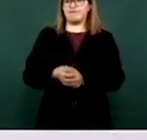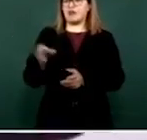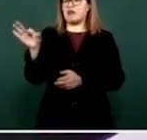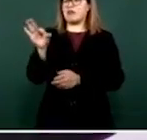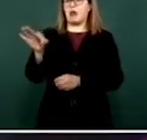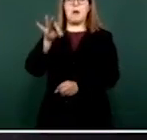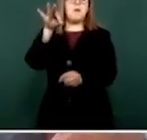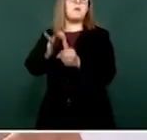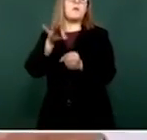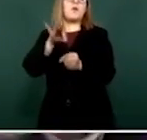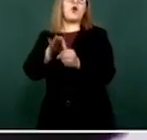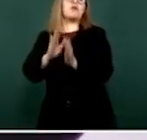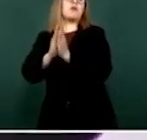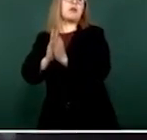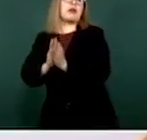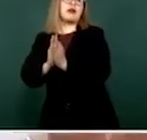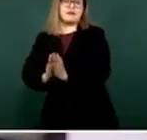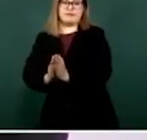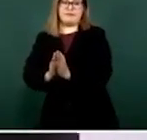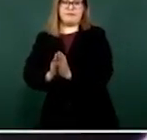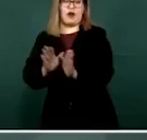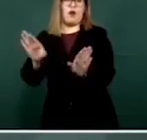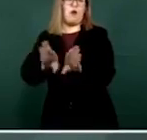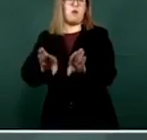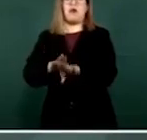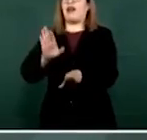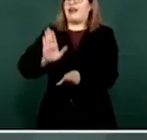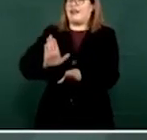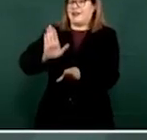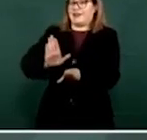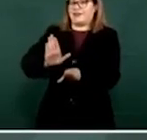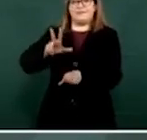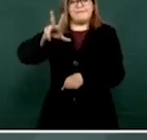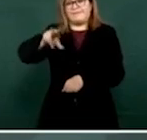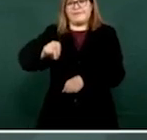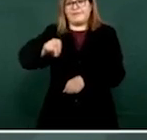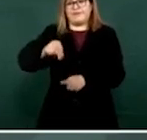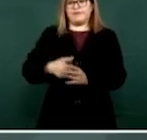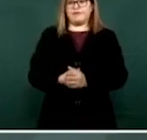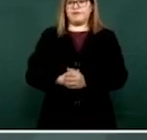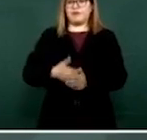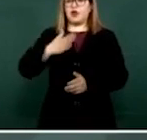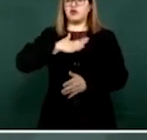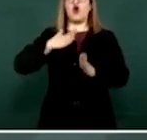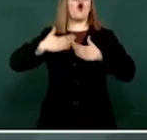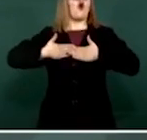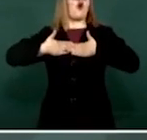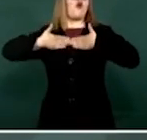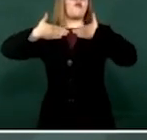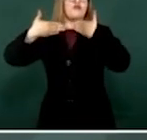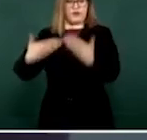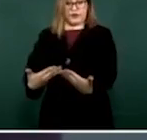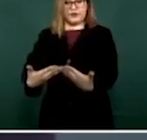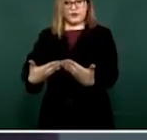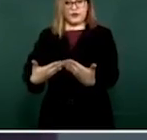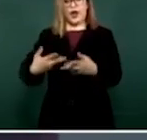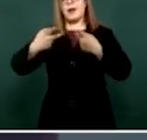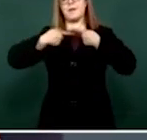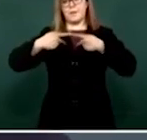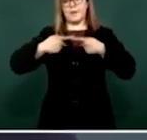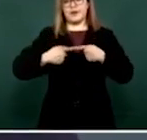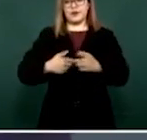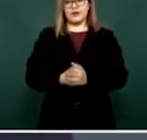voten en un sentido o en otro. No, yo le tengo confianza a los